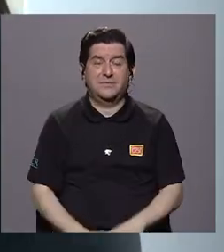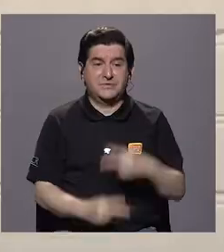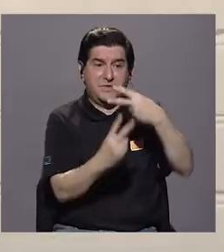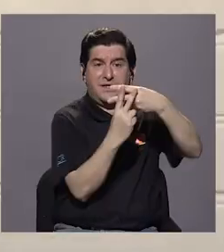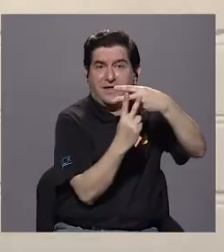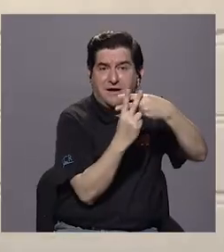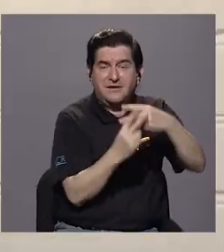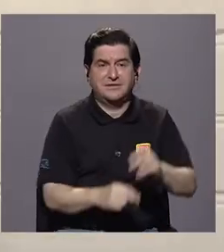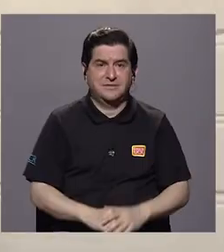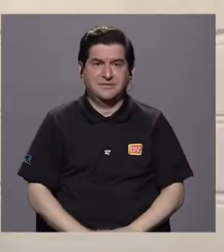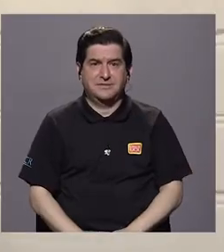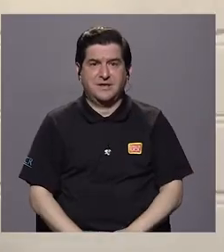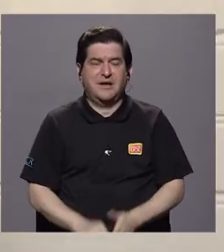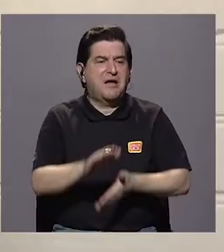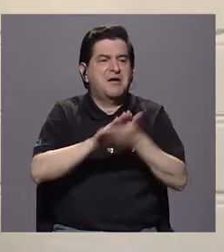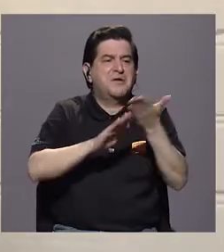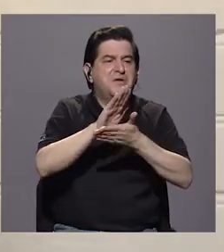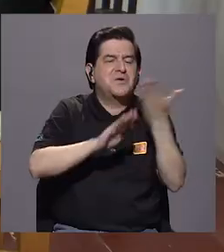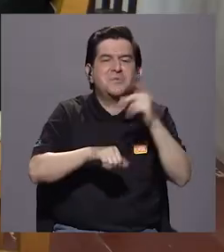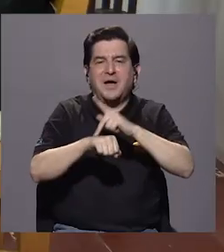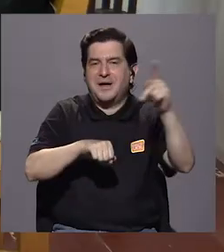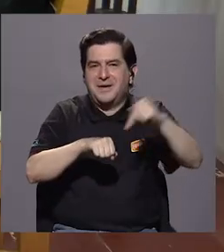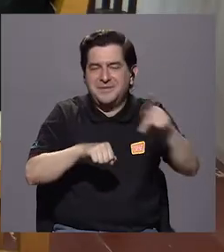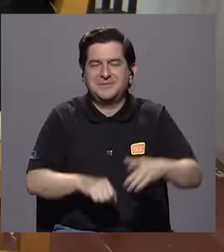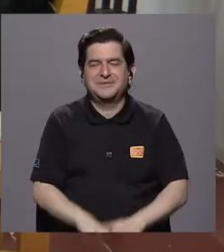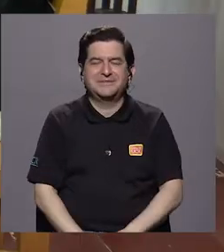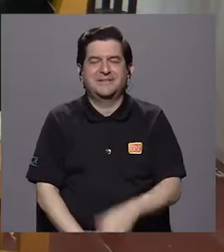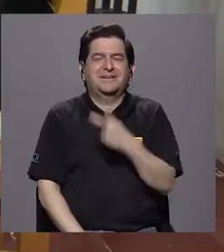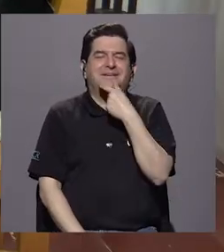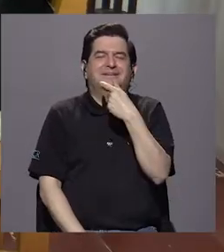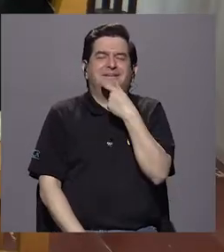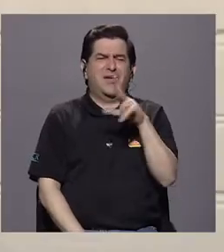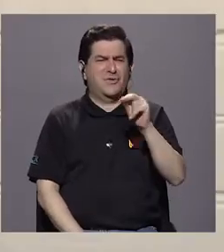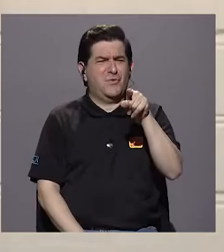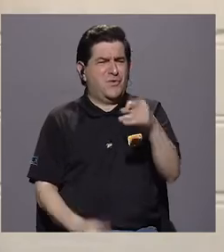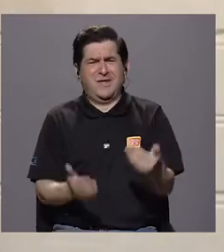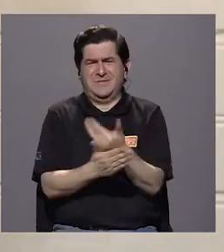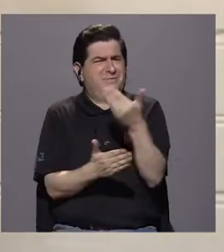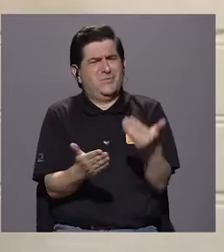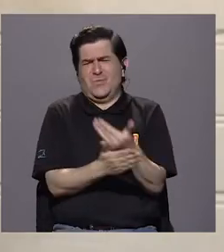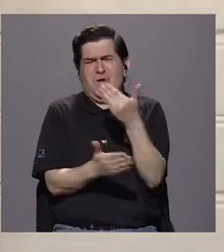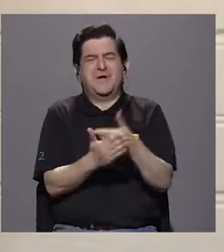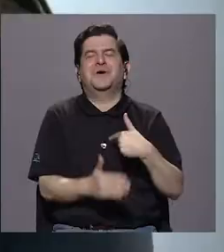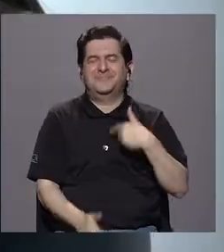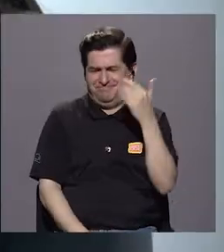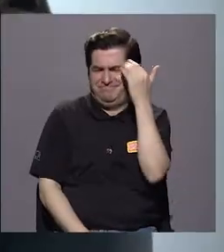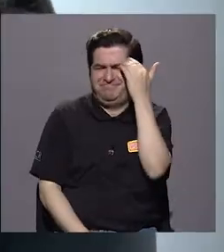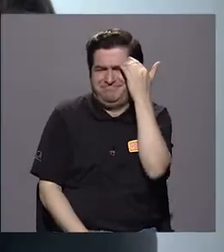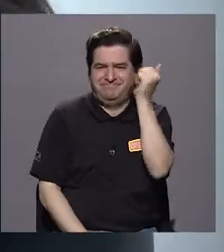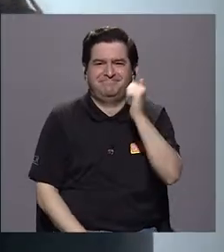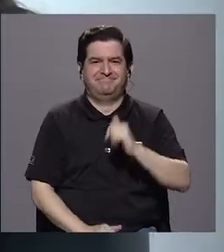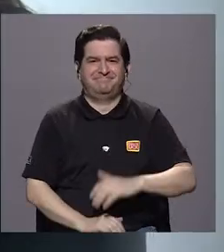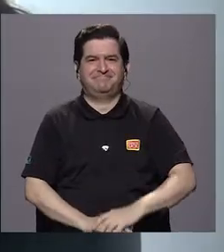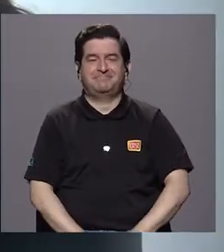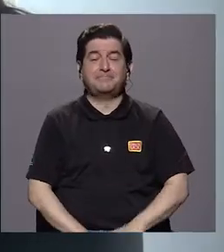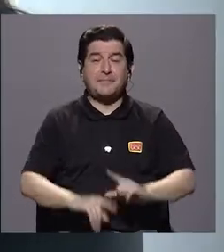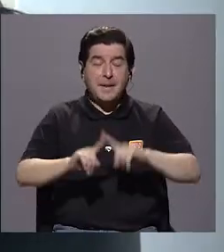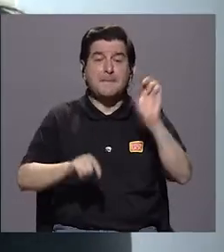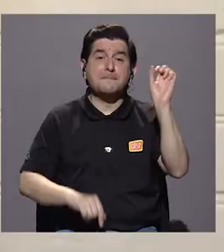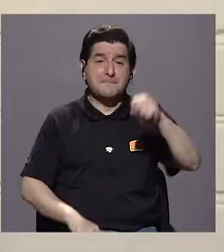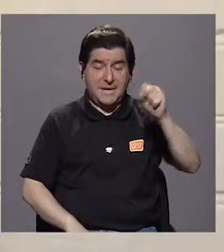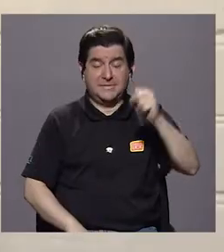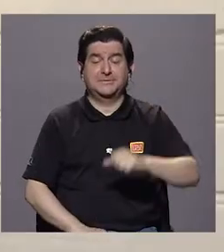¿Cuál? Que decía, nos vamos para Pérez Celedón. No, porque eso es muy reciente. Yo sé. Pero sí,